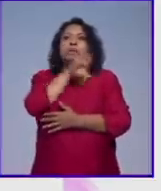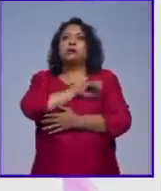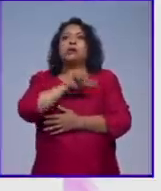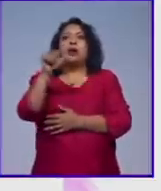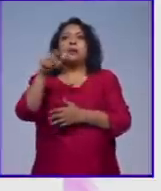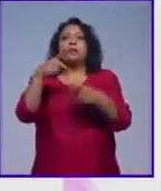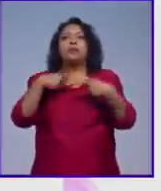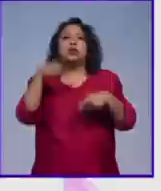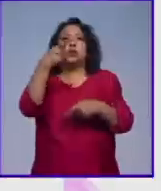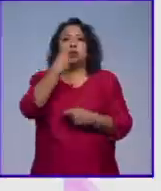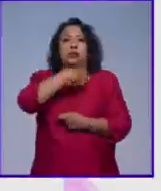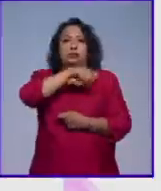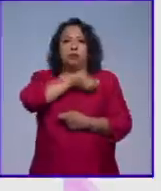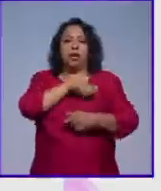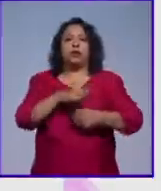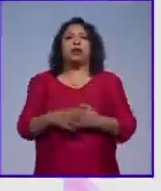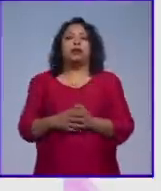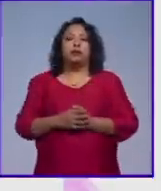español.